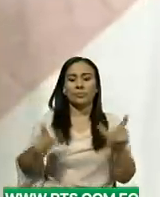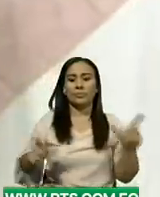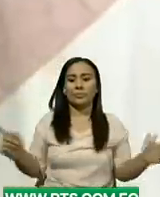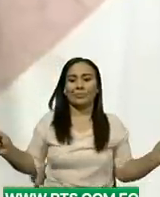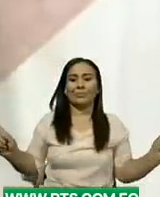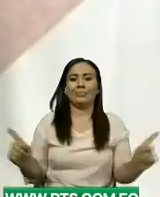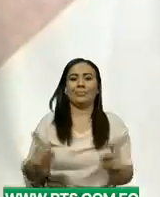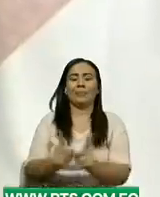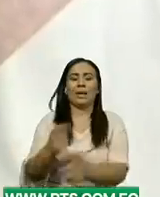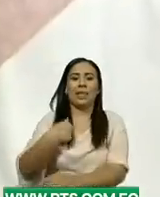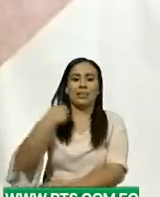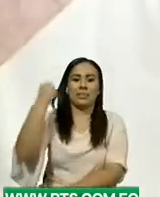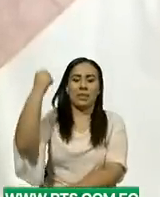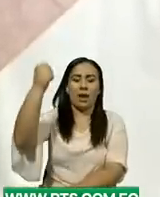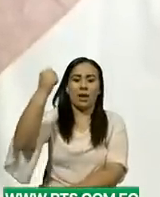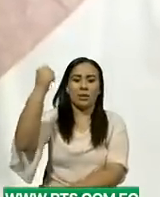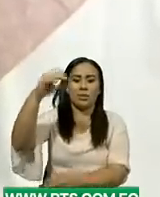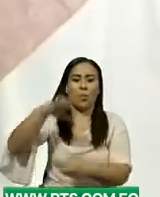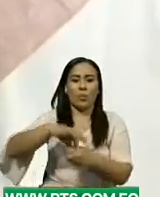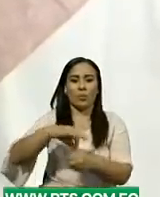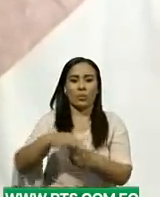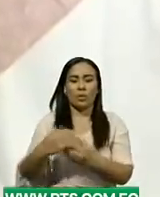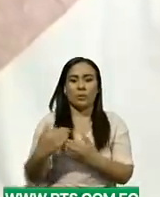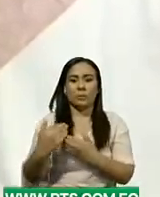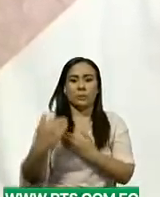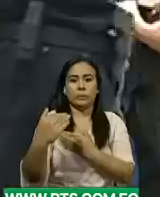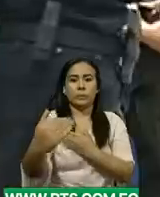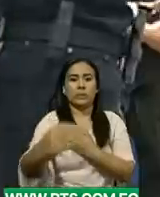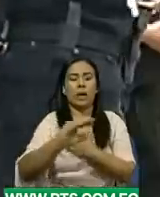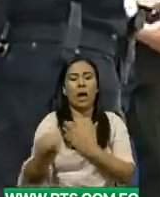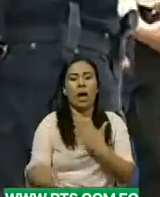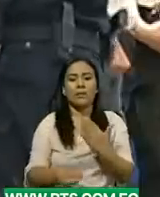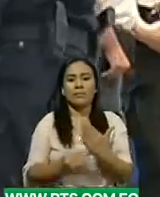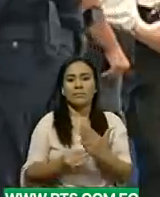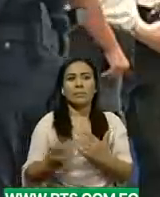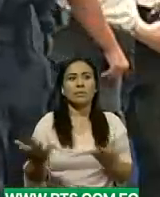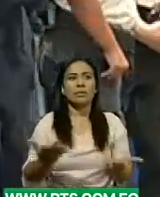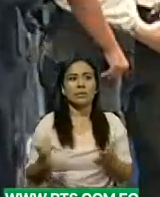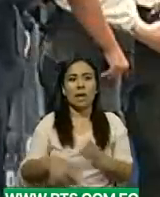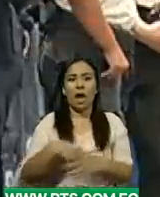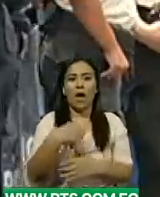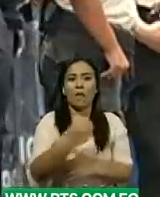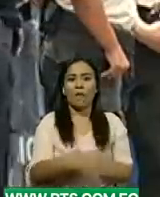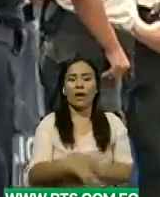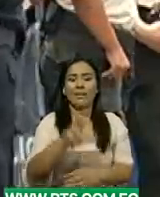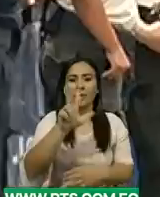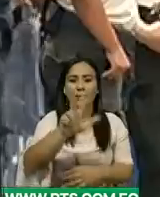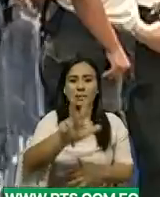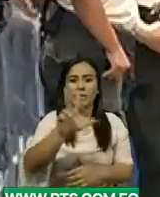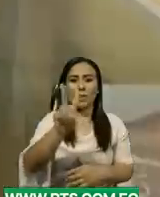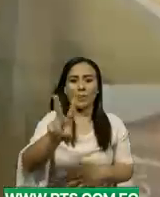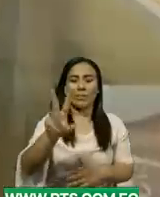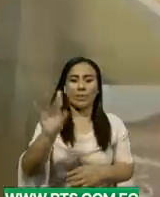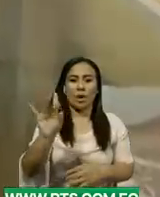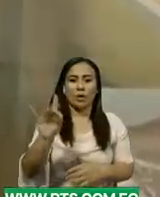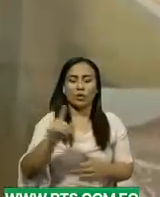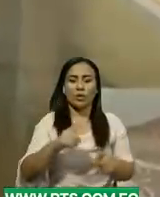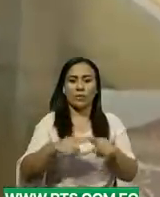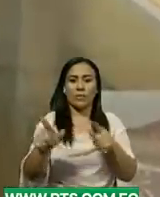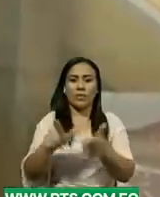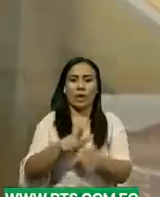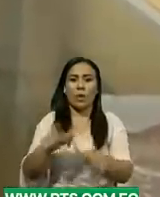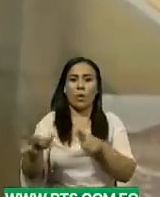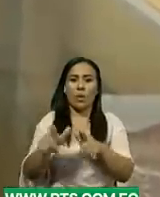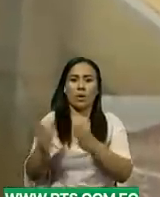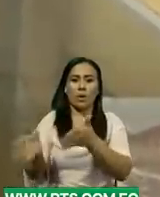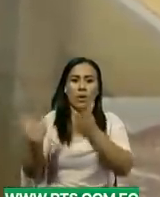acuden a ejercer su derecho al voto, habrá un contingente adicional resguardando en el exterior de los 328 establecimientos